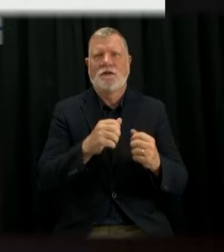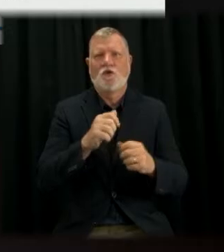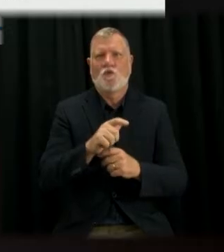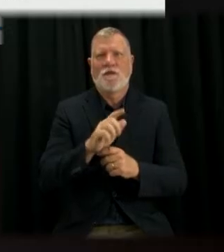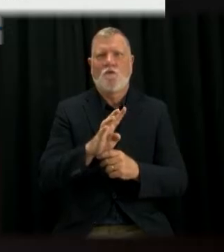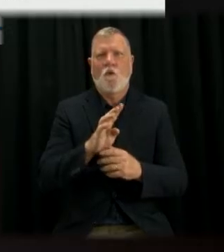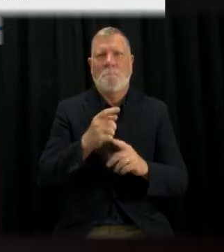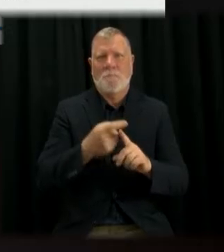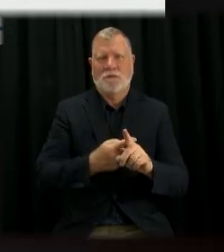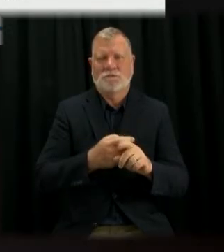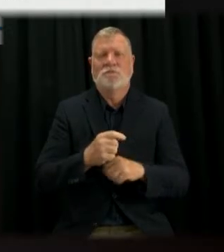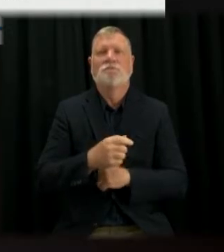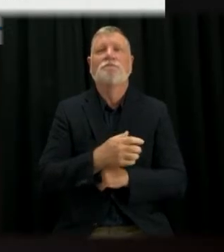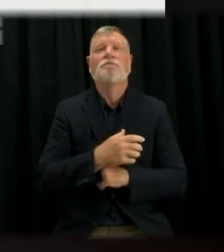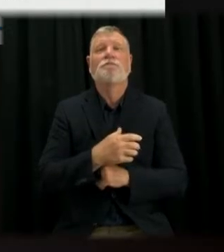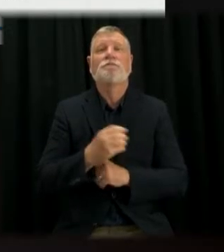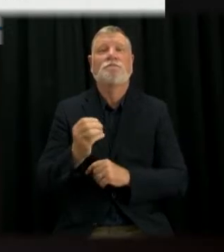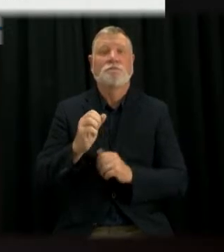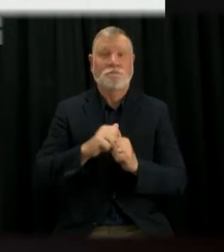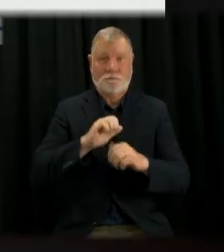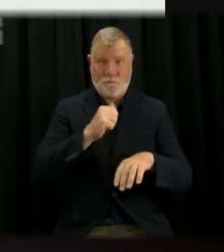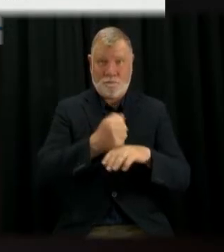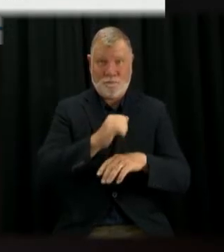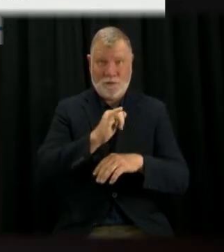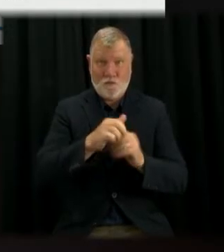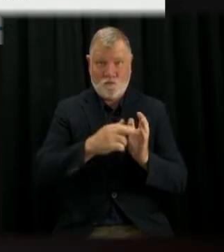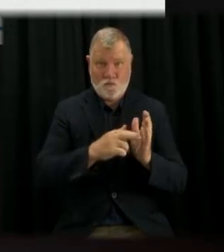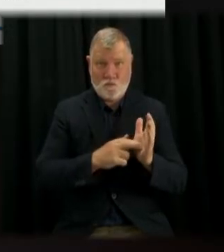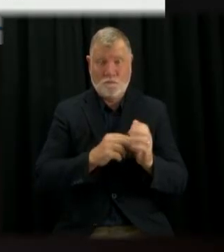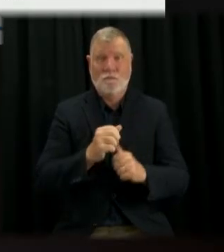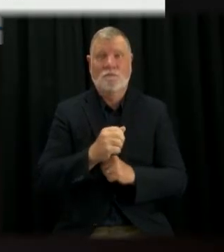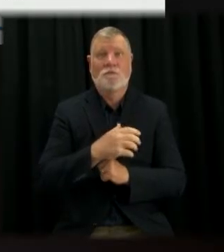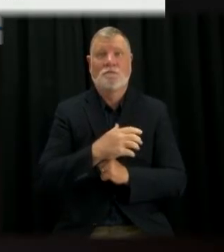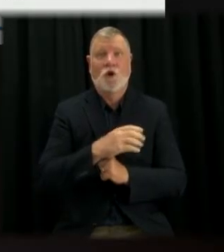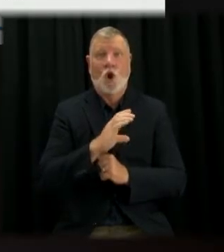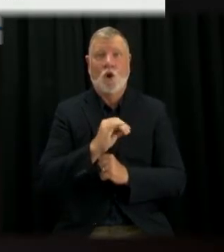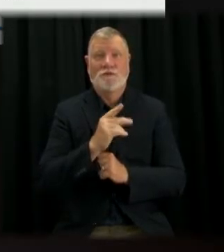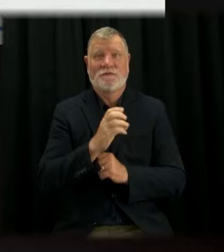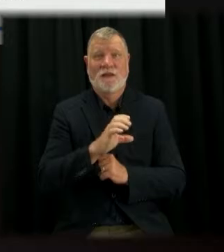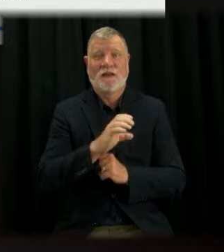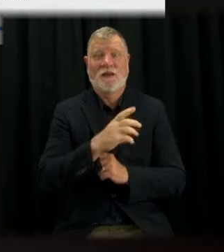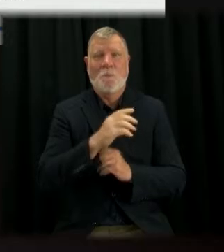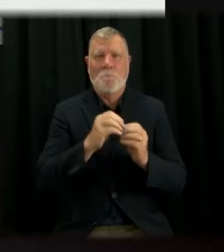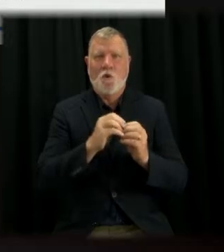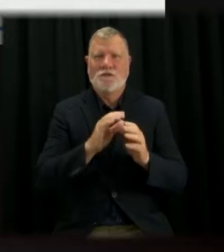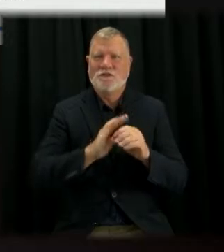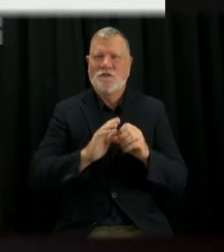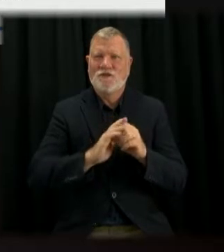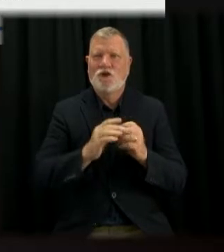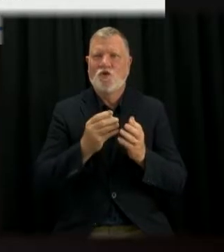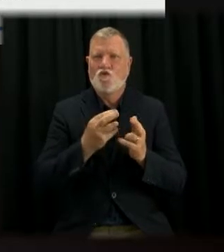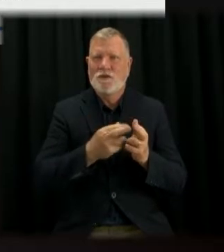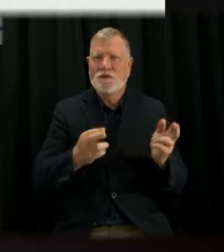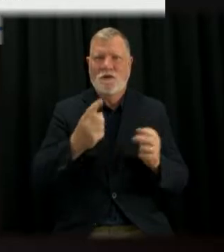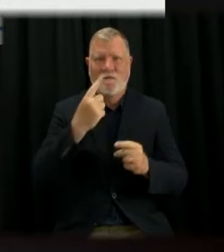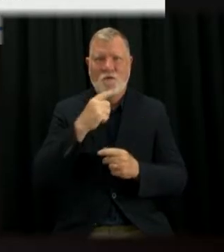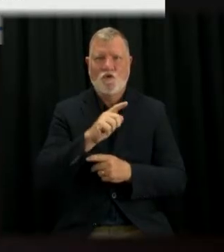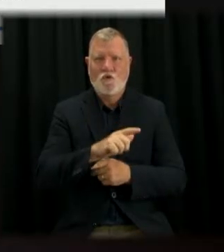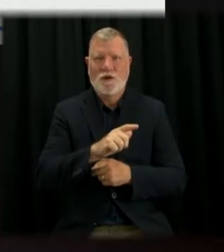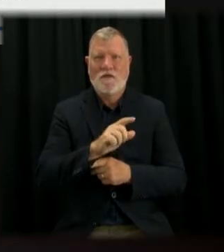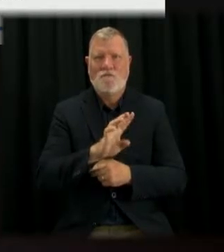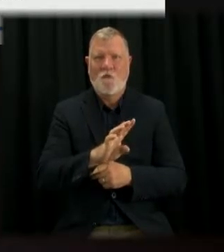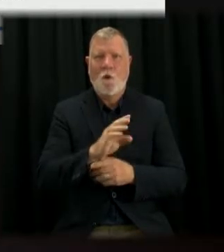las cooperativas en 24 meses. Además de eso, COSEC necesita tener recursos necesarios para